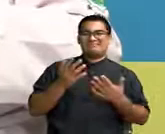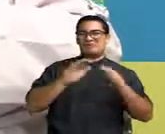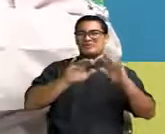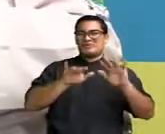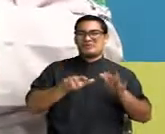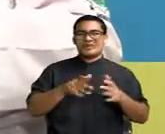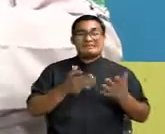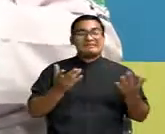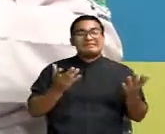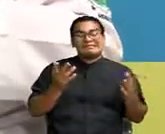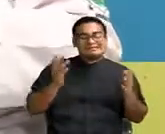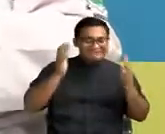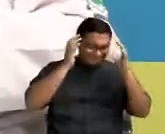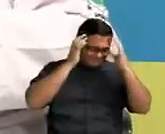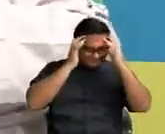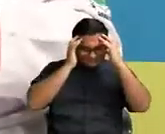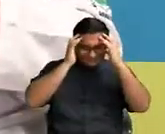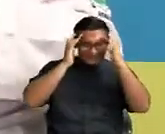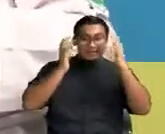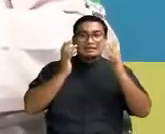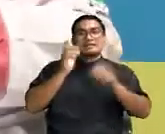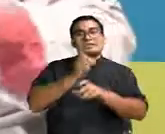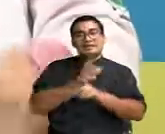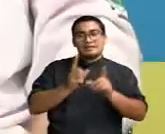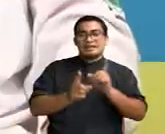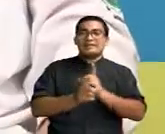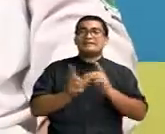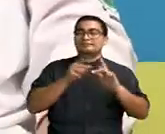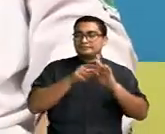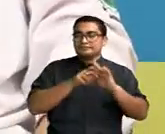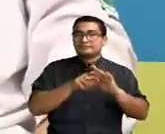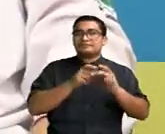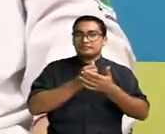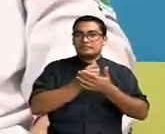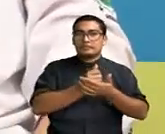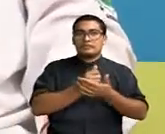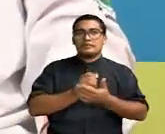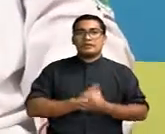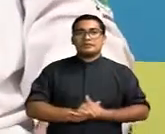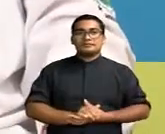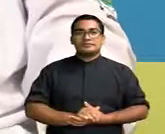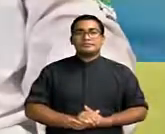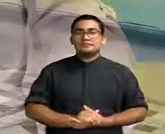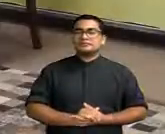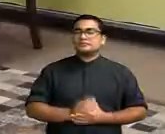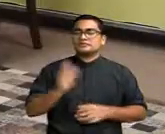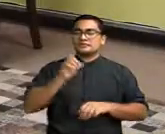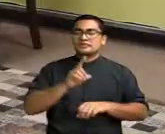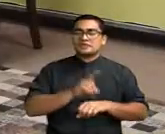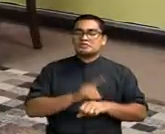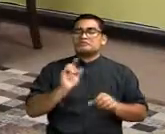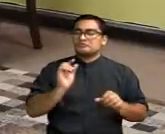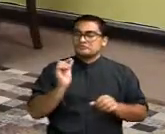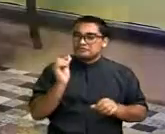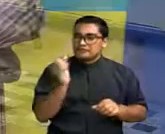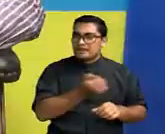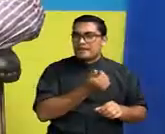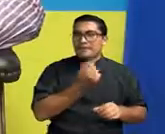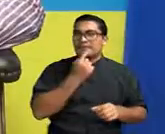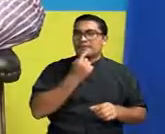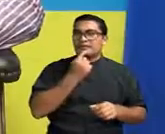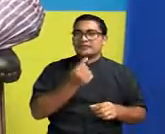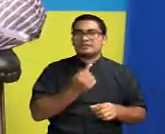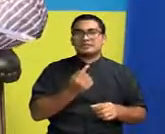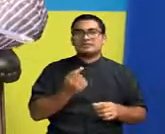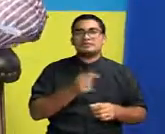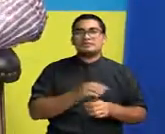mental para prevenir en futuro otras complicaciones. Ahora, rápidamente, doctor, ya nos queda como un minuto y